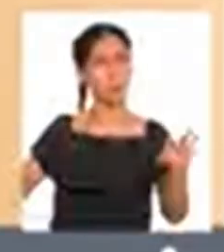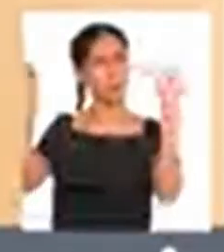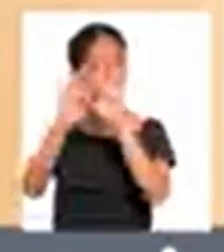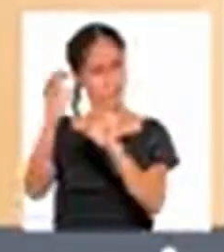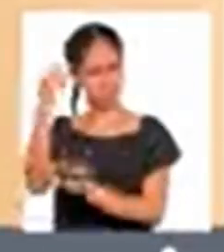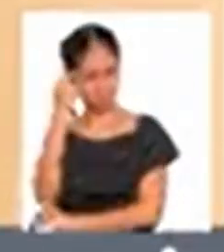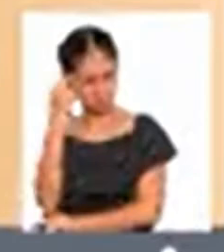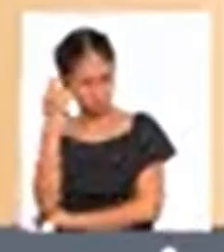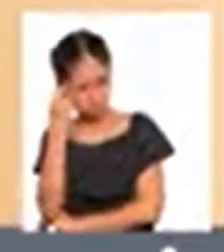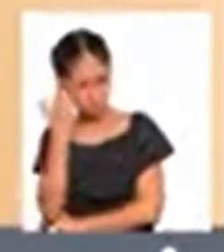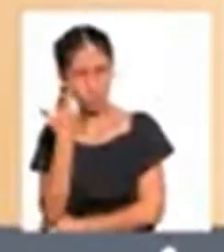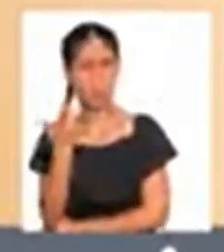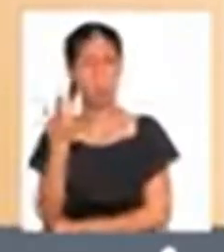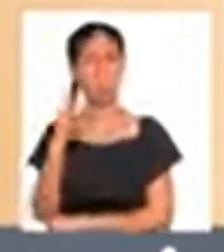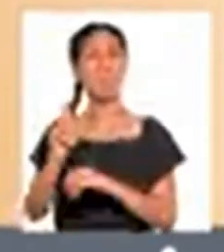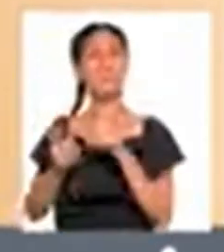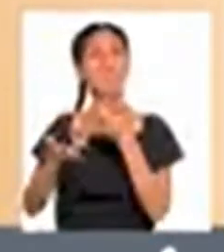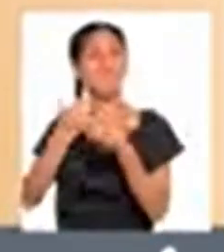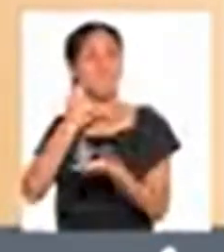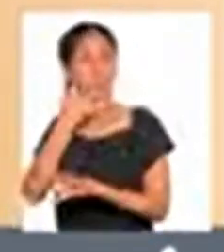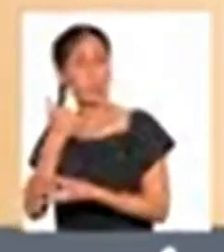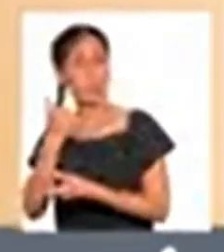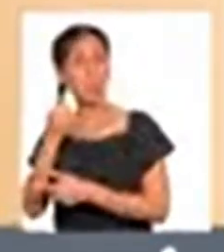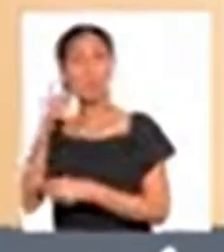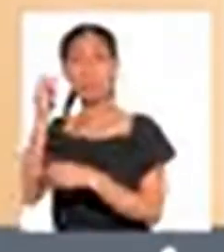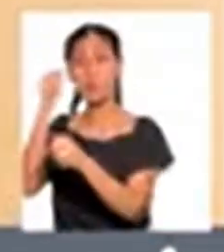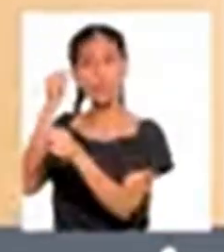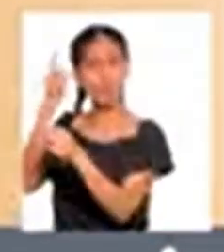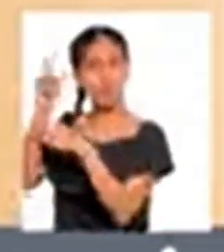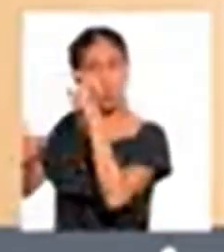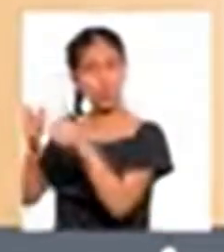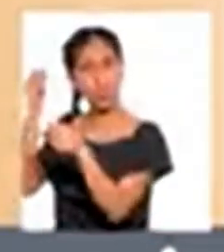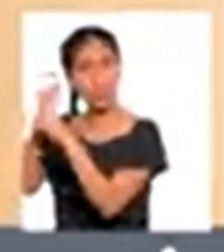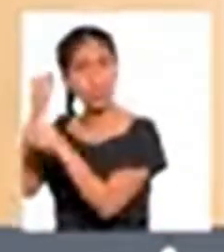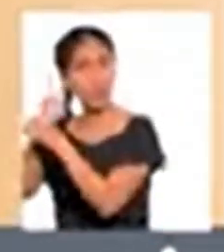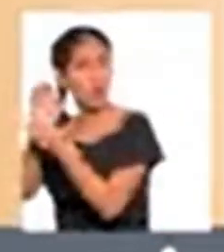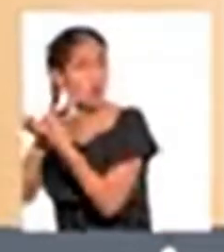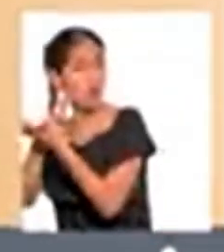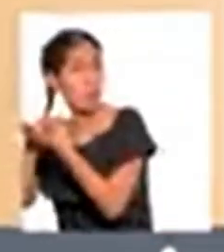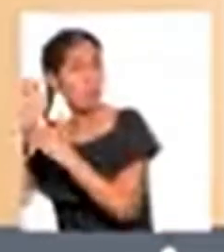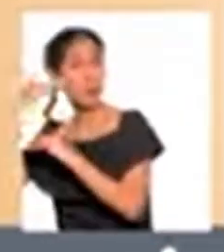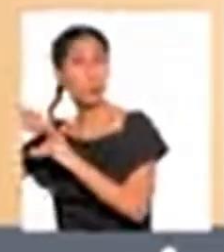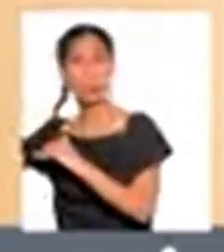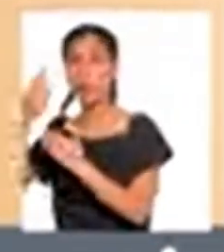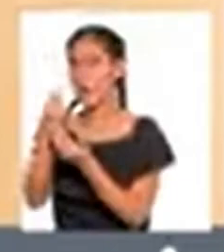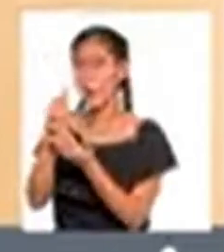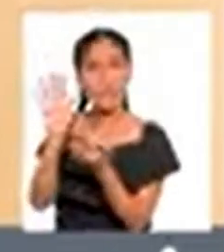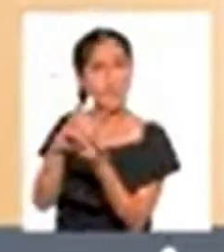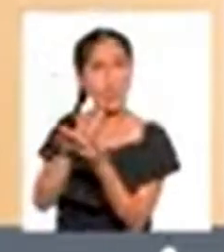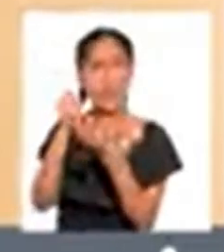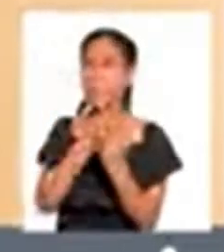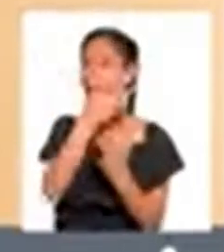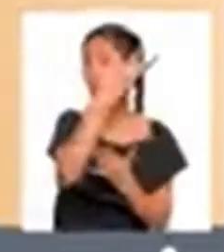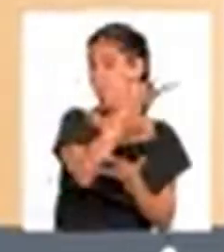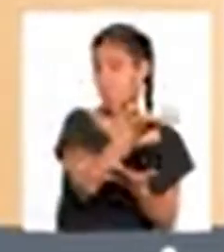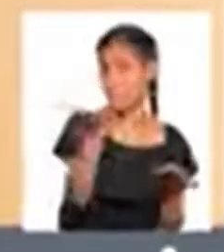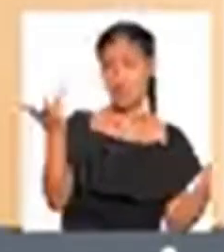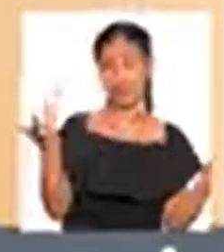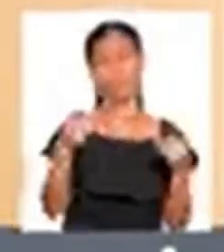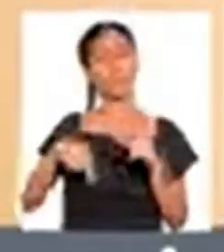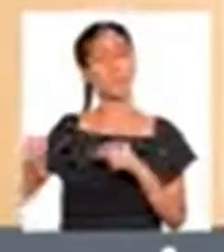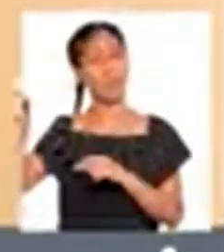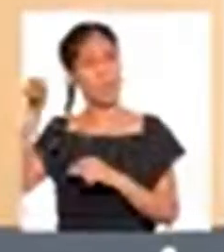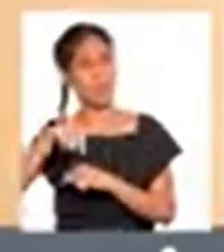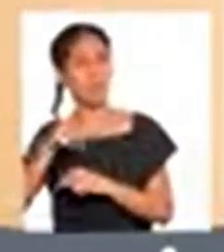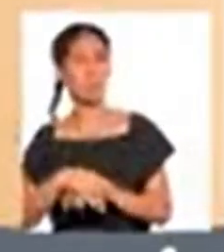reflexionar que el desempleo agudiza la pobreza y las familias, al no contar con los ingresos necesarios para cubrir los